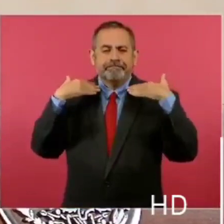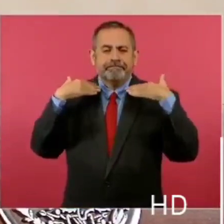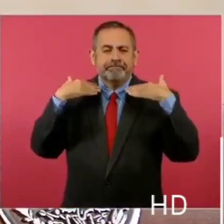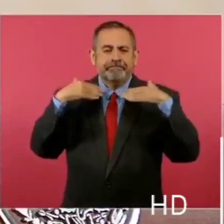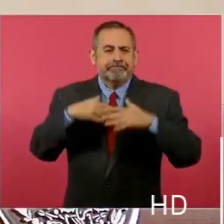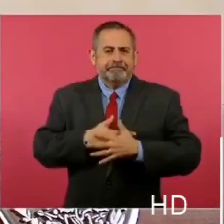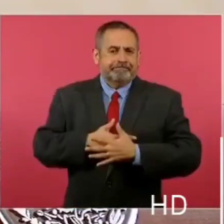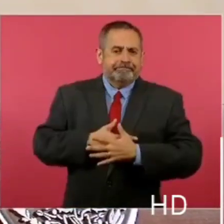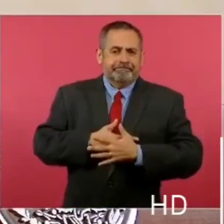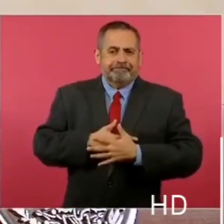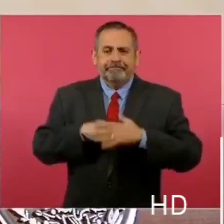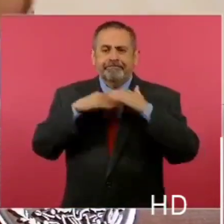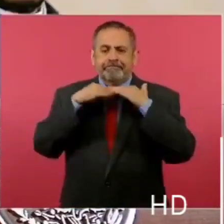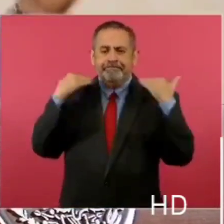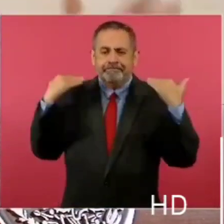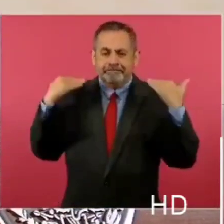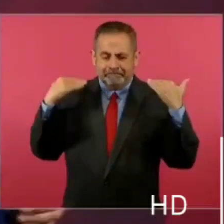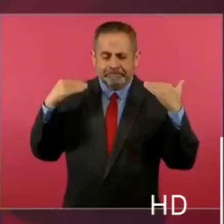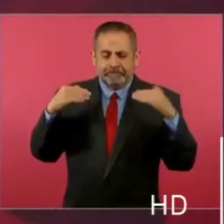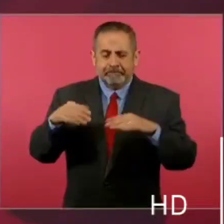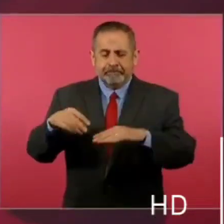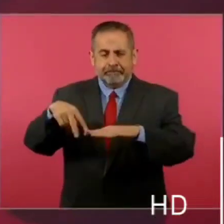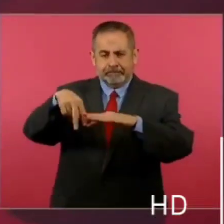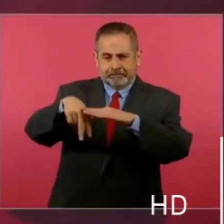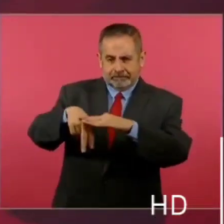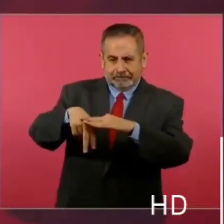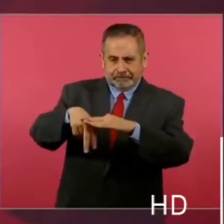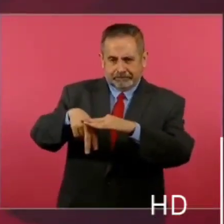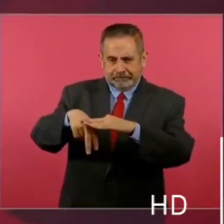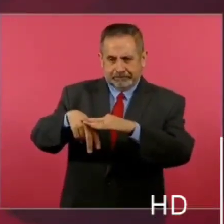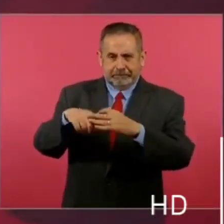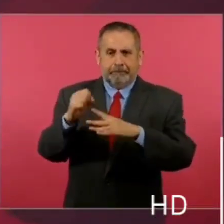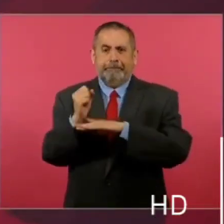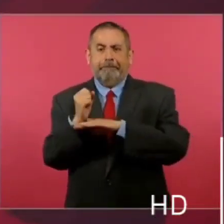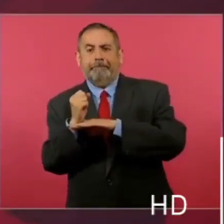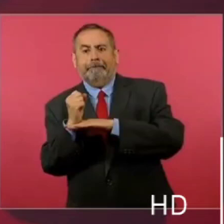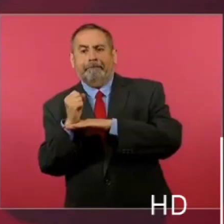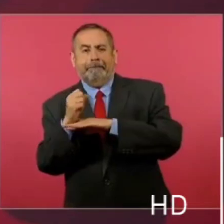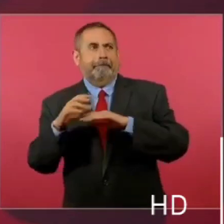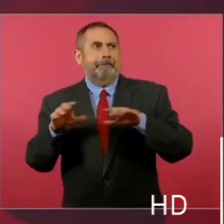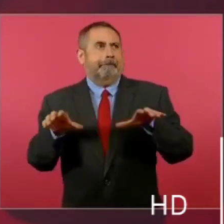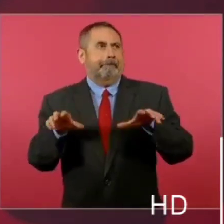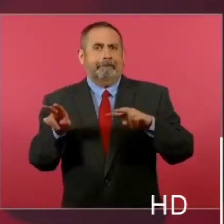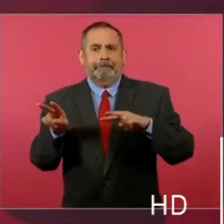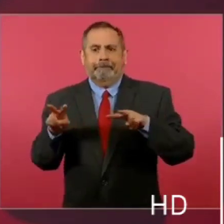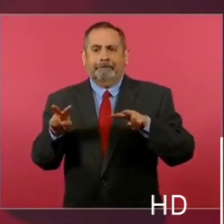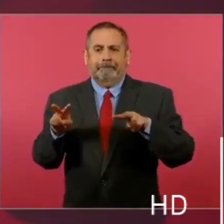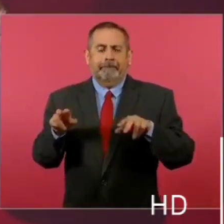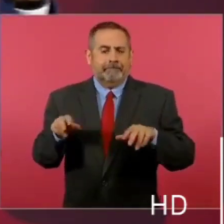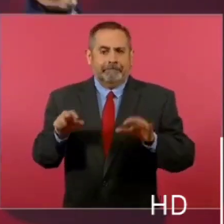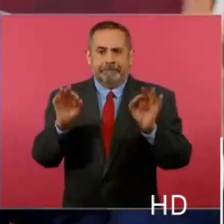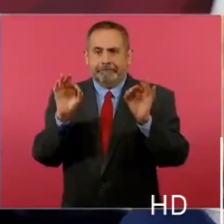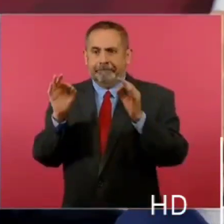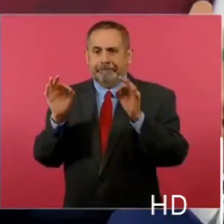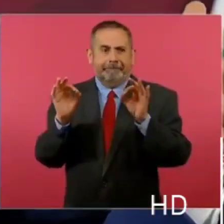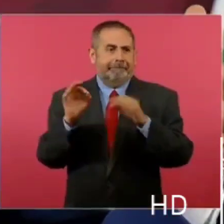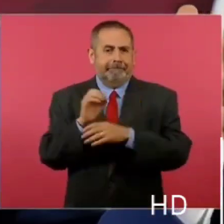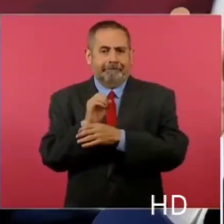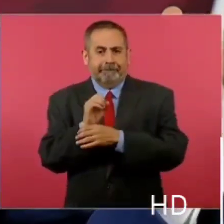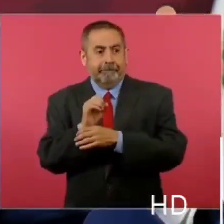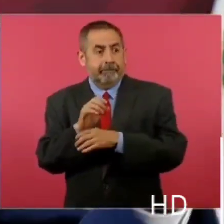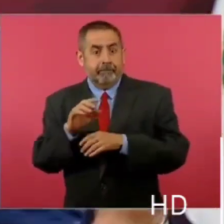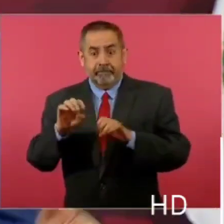y está estaba lleno el Coliseo.